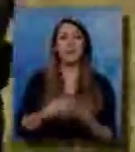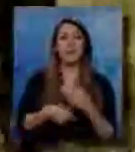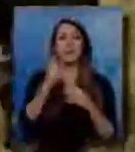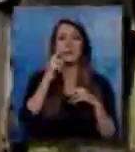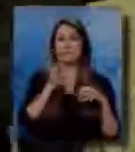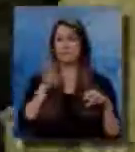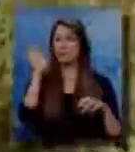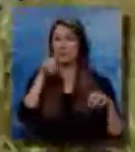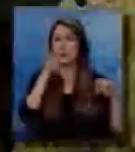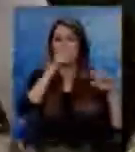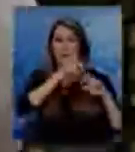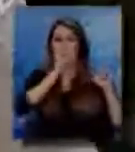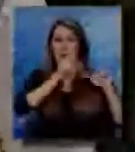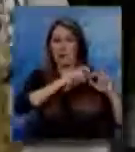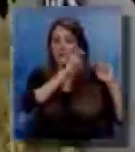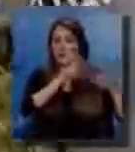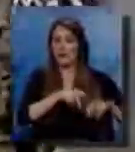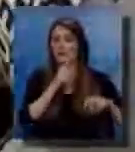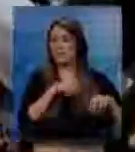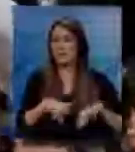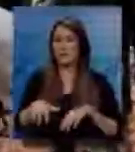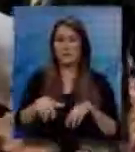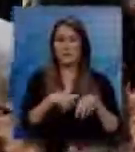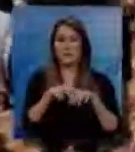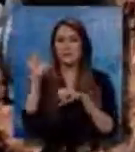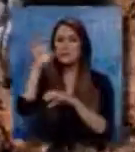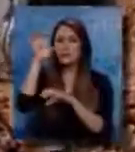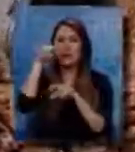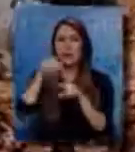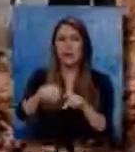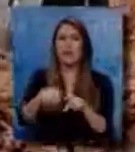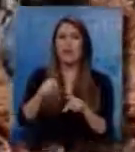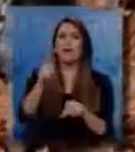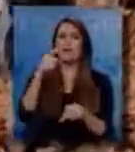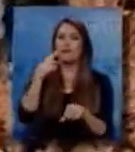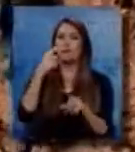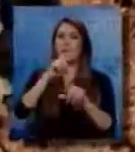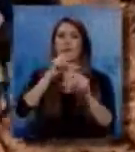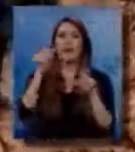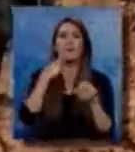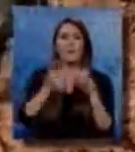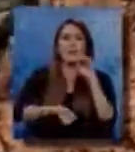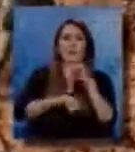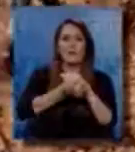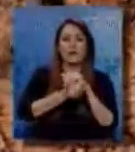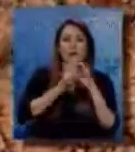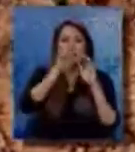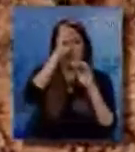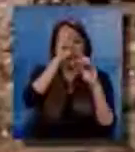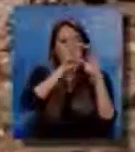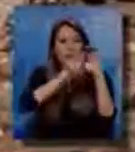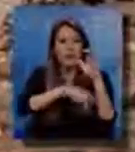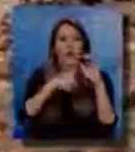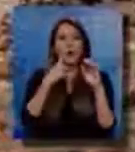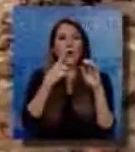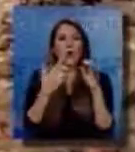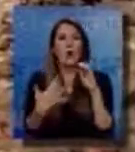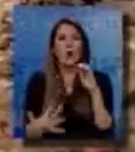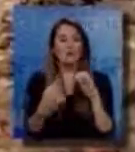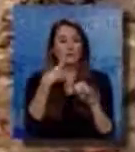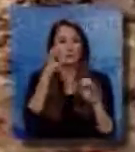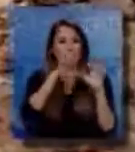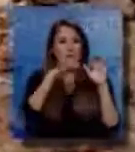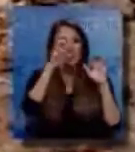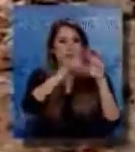zona donde, según información de inteligencia, se realizaba explotación minera de manera presuntamente ilegal. Esta es una